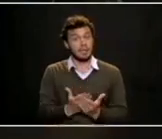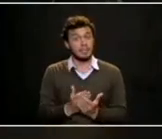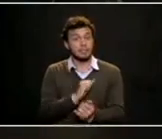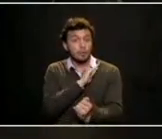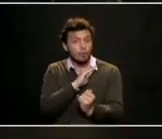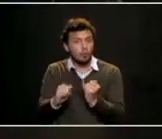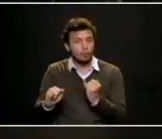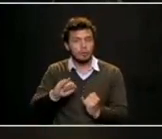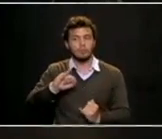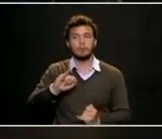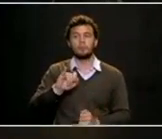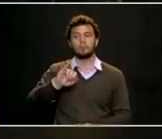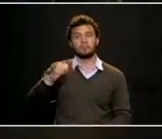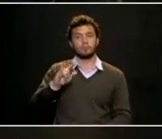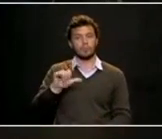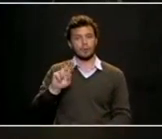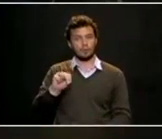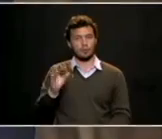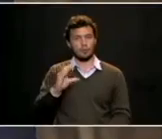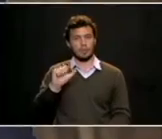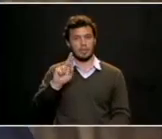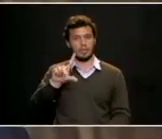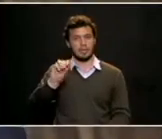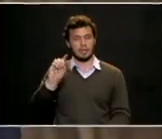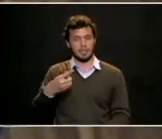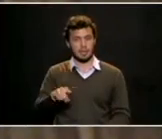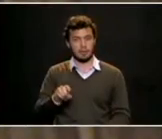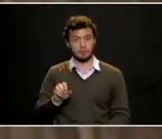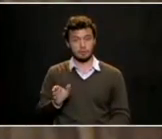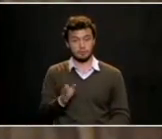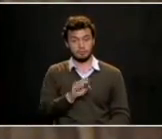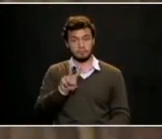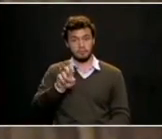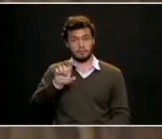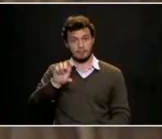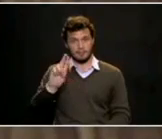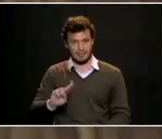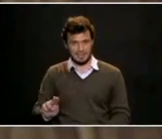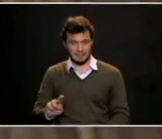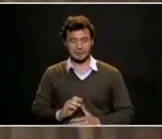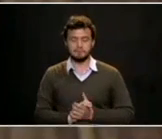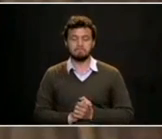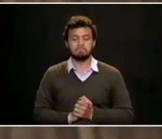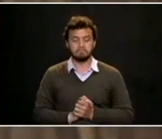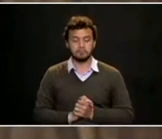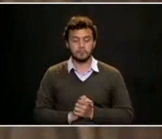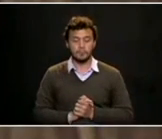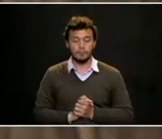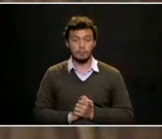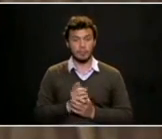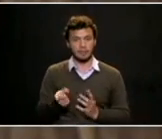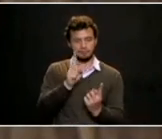Juan Carlos Vélez, por favor. Bueno, con respecto a Metrosalud, ¿qué es lo que nosotros queremos hacer?